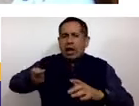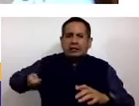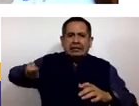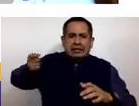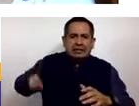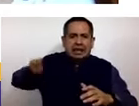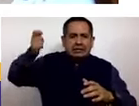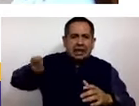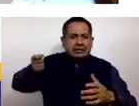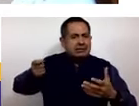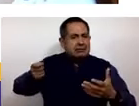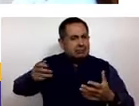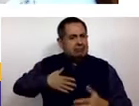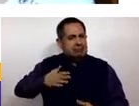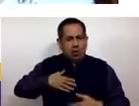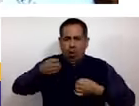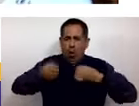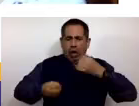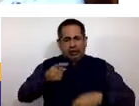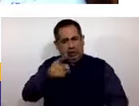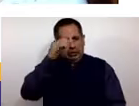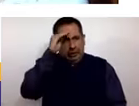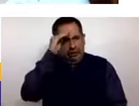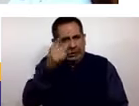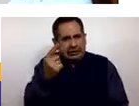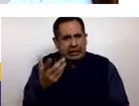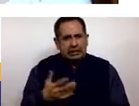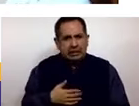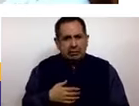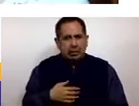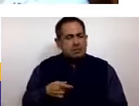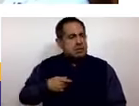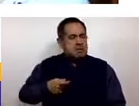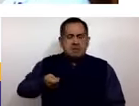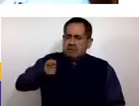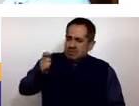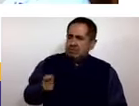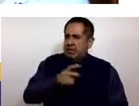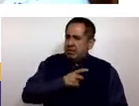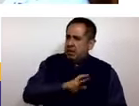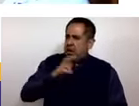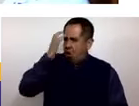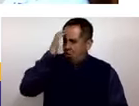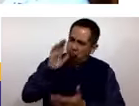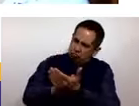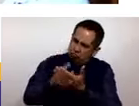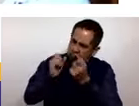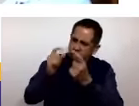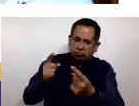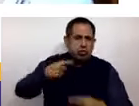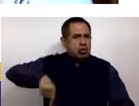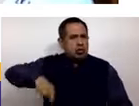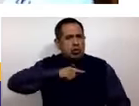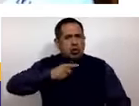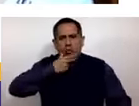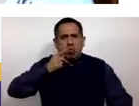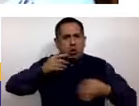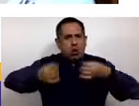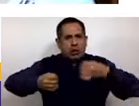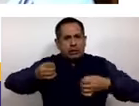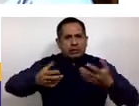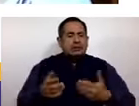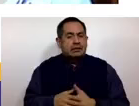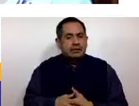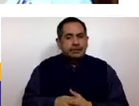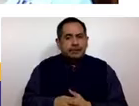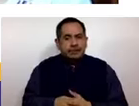¿qué debemos, a tu juicio, reconocer y hacer los juzgadores y juzgadoras? Ahí estaría